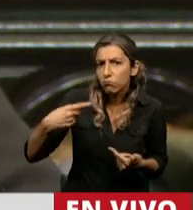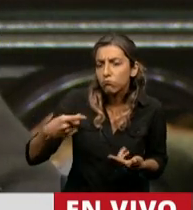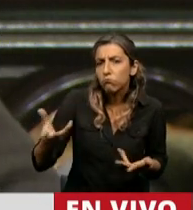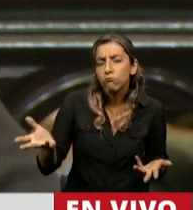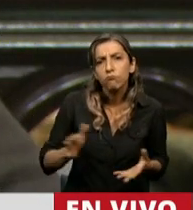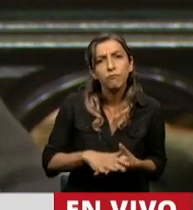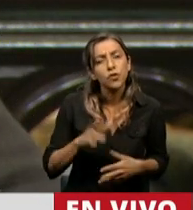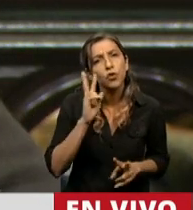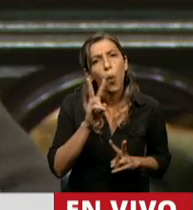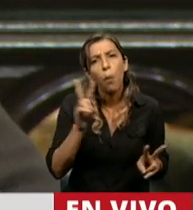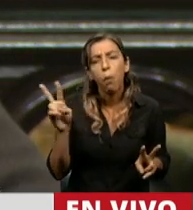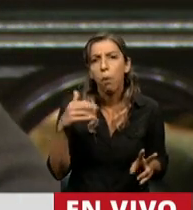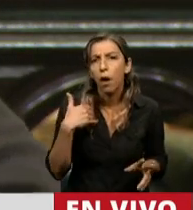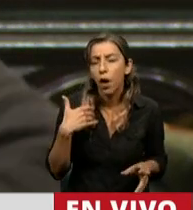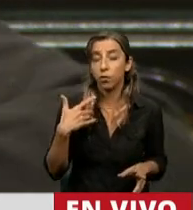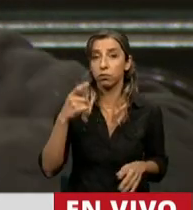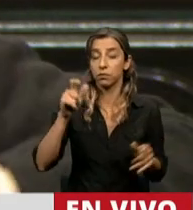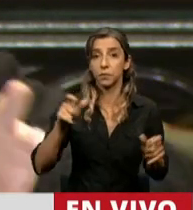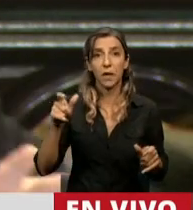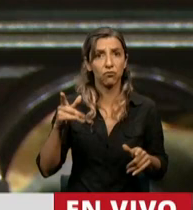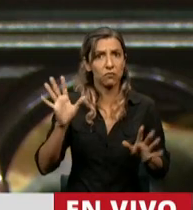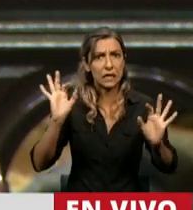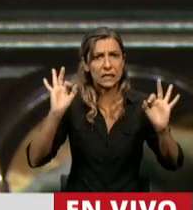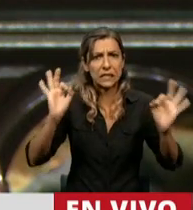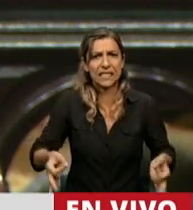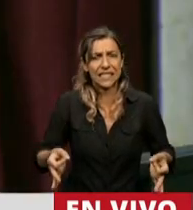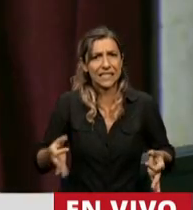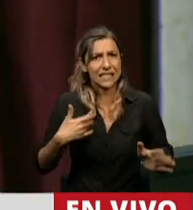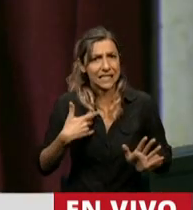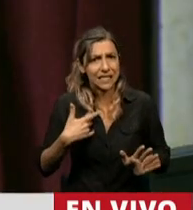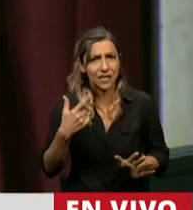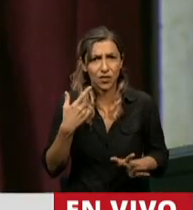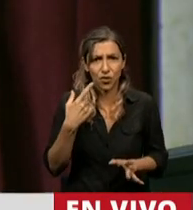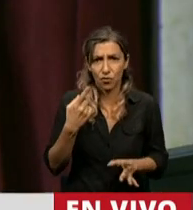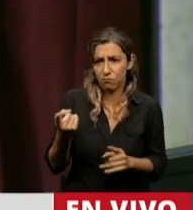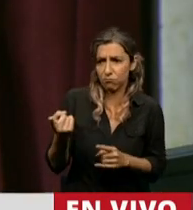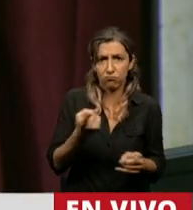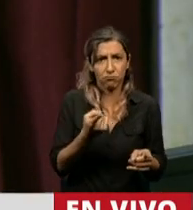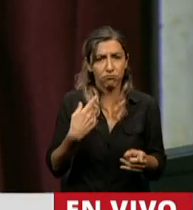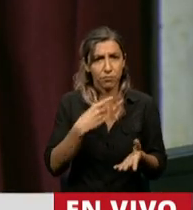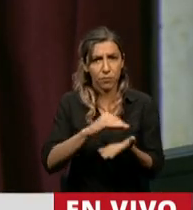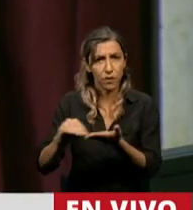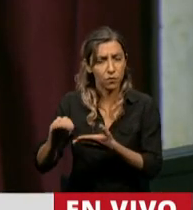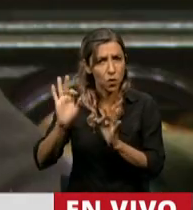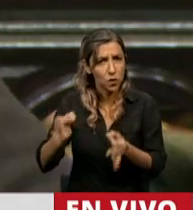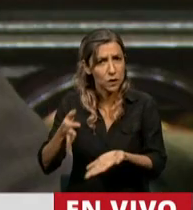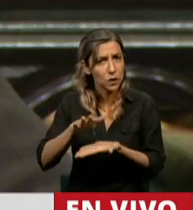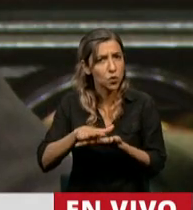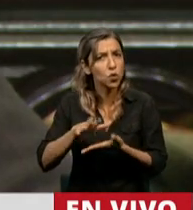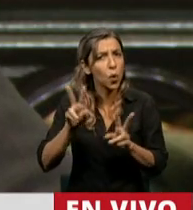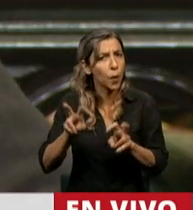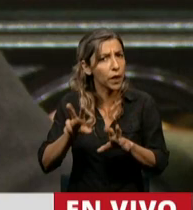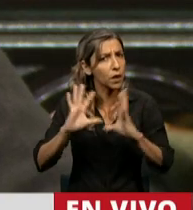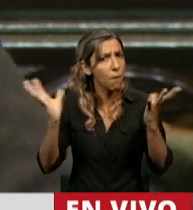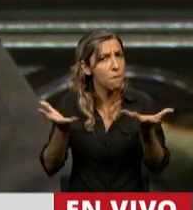Vi que hay mucha gente que sabe, no tenía idea que había tantos diputadas y diputados que sabían tanto de ambiente. En este